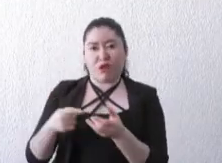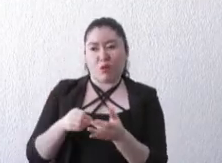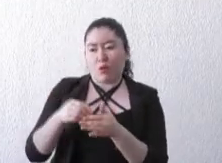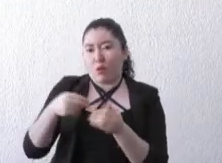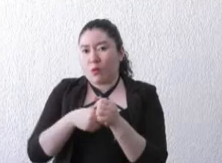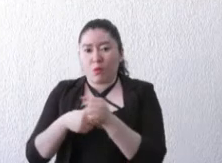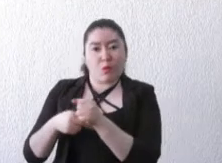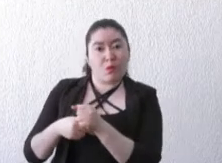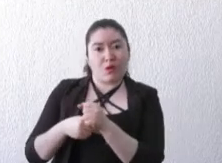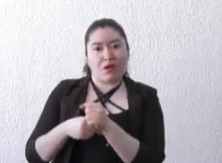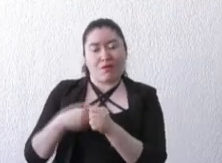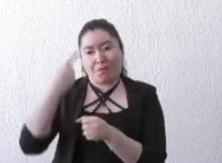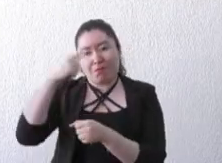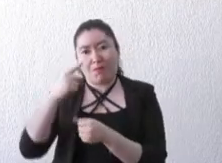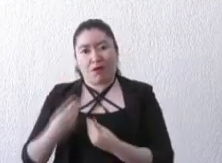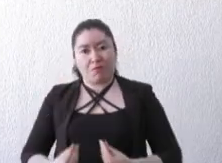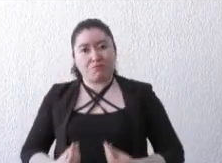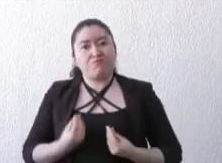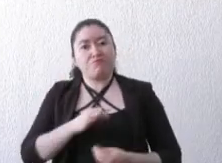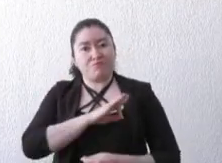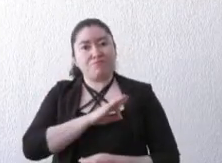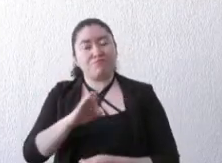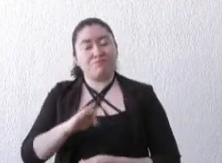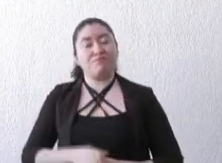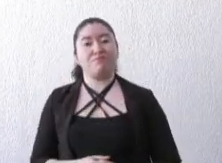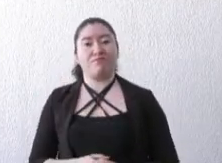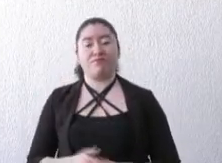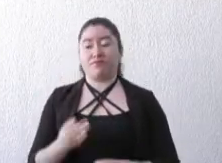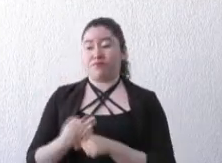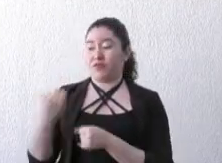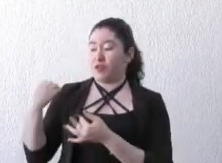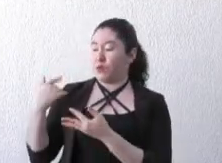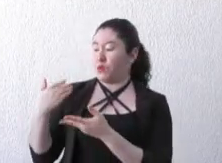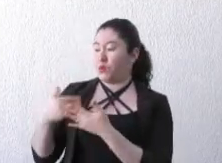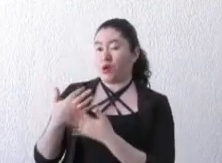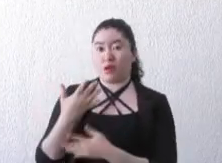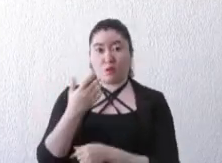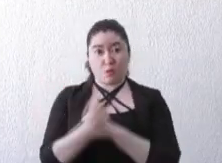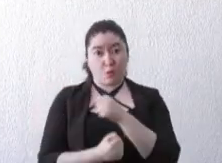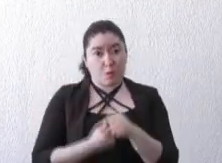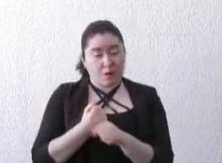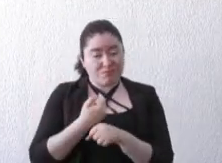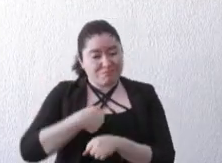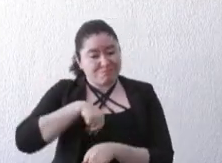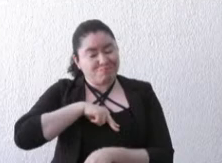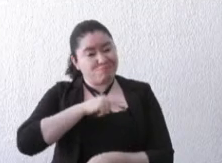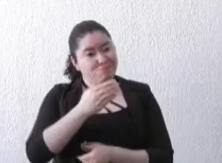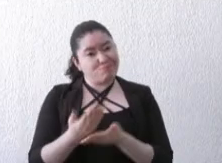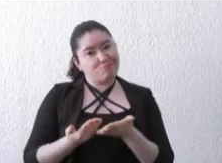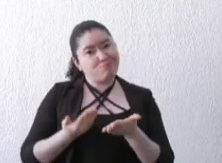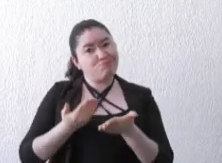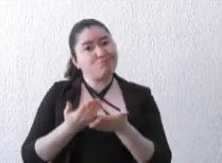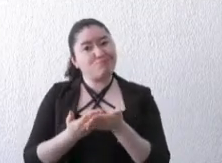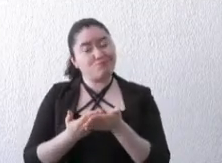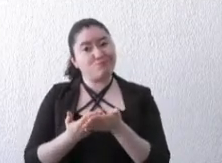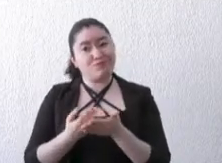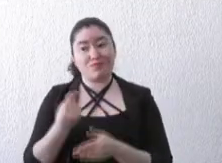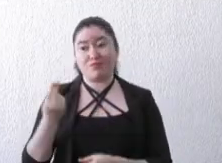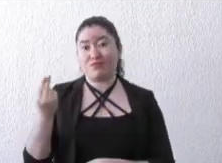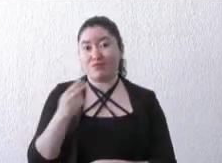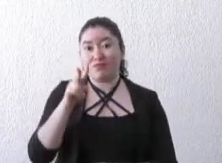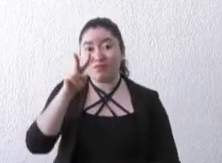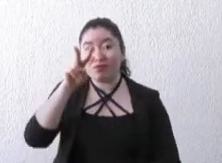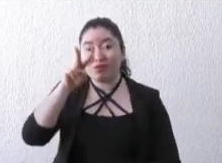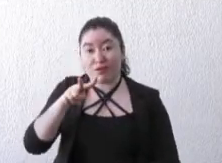sobrevivir. A 50 años, seguimos insistiendo que se debe luchar contra la